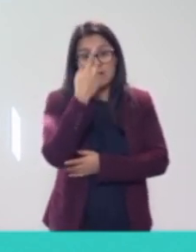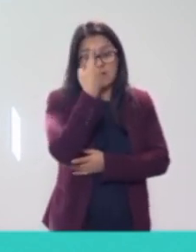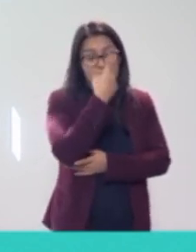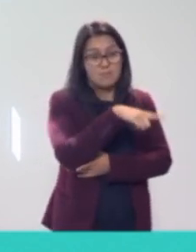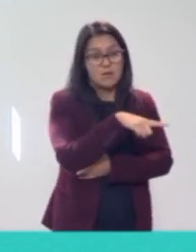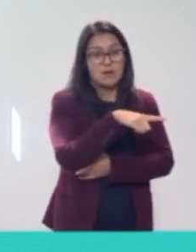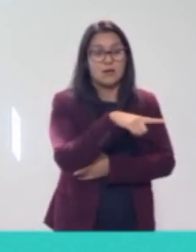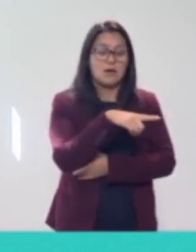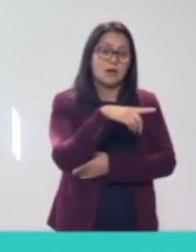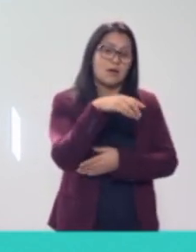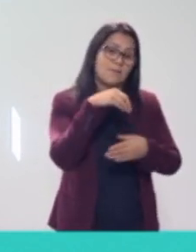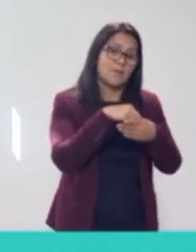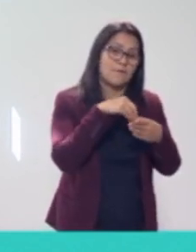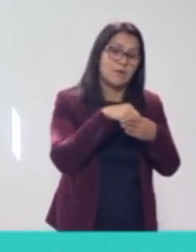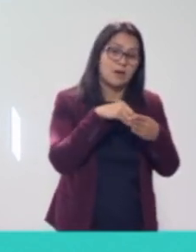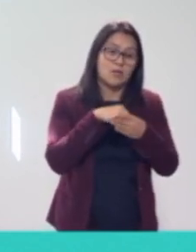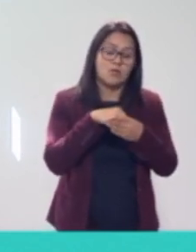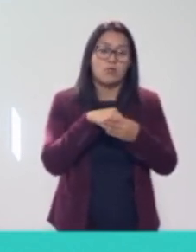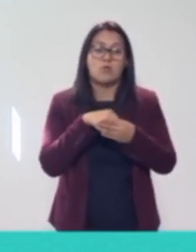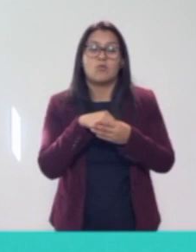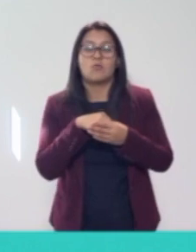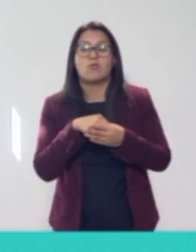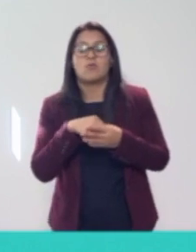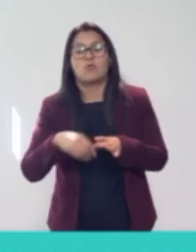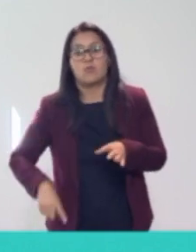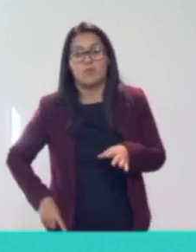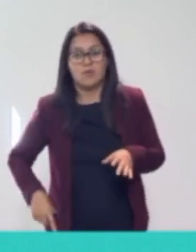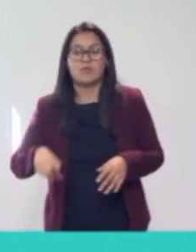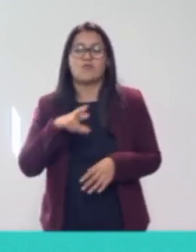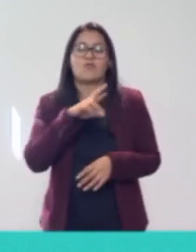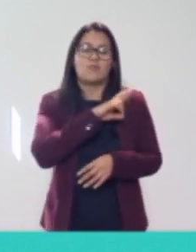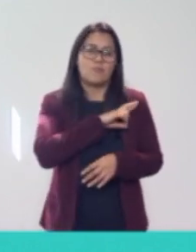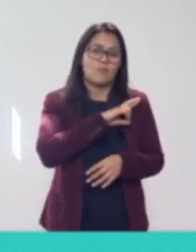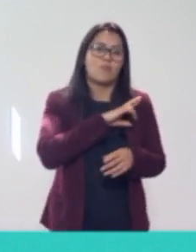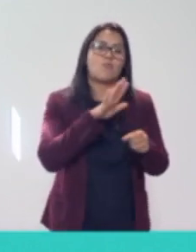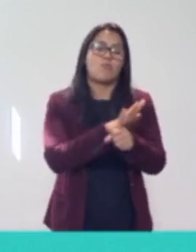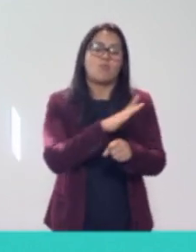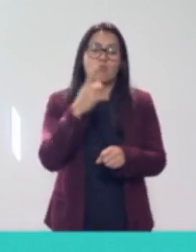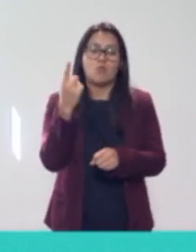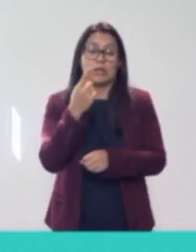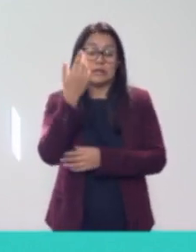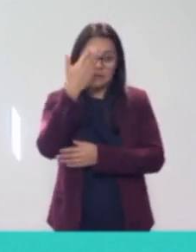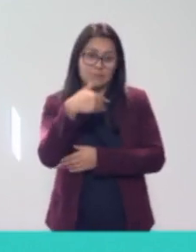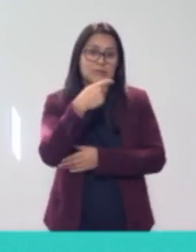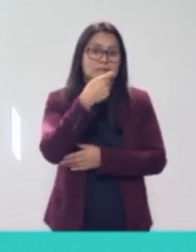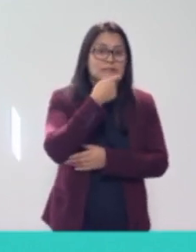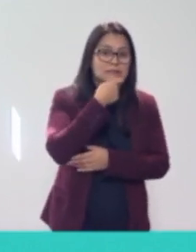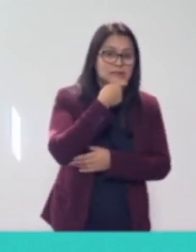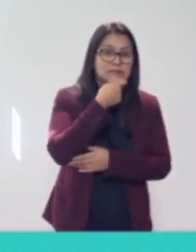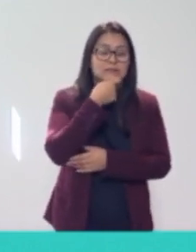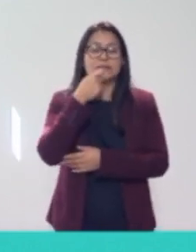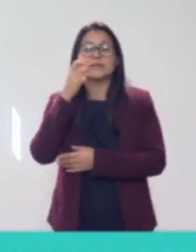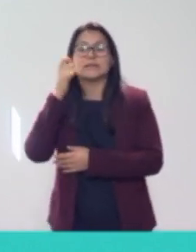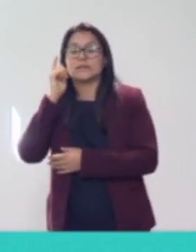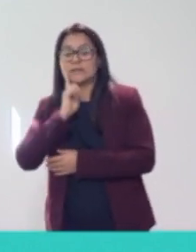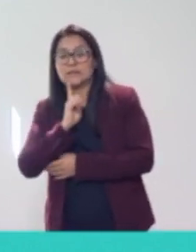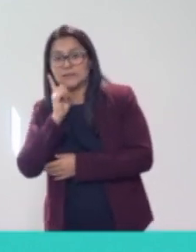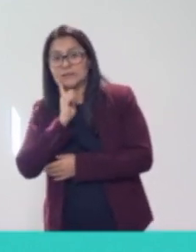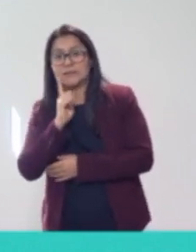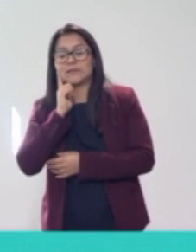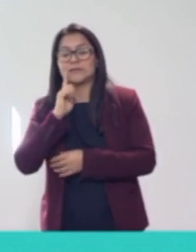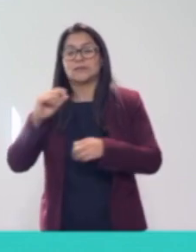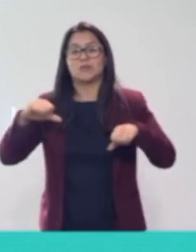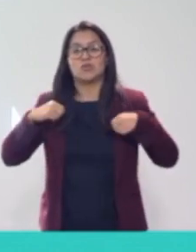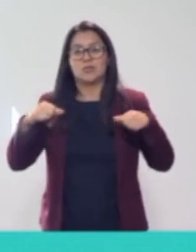y también la de el sector público porque como sabemos los menores las niñas niños y adolescentes son un grupo pues más